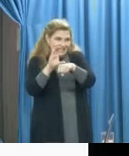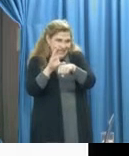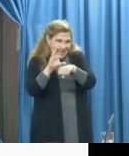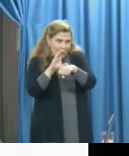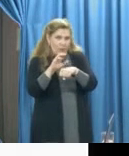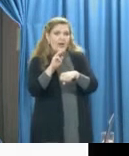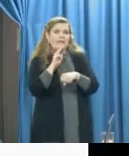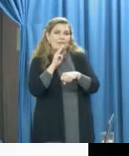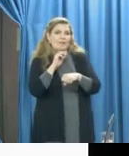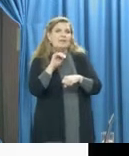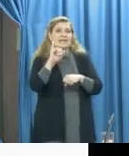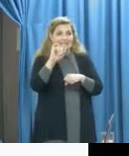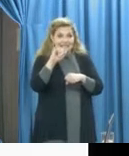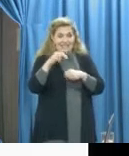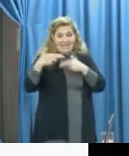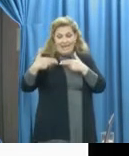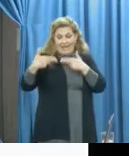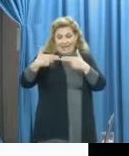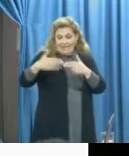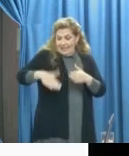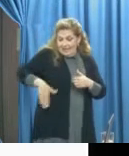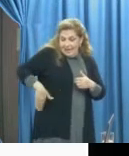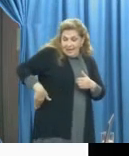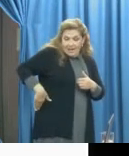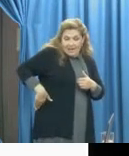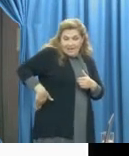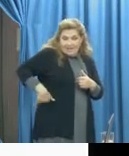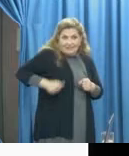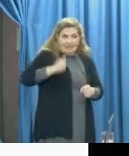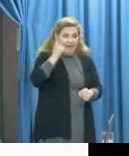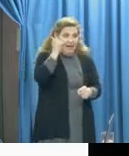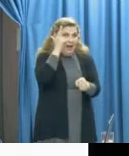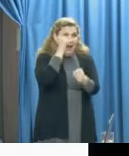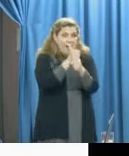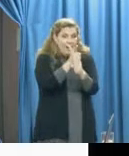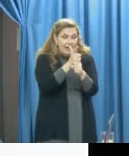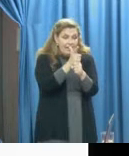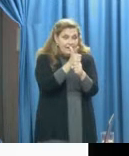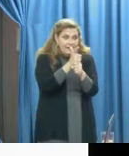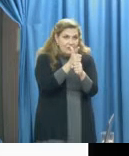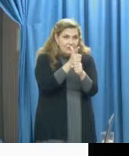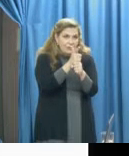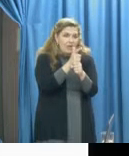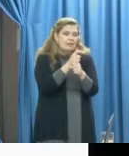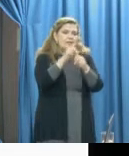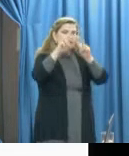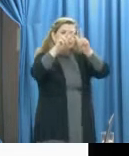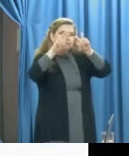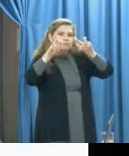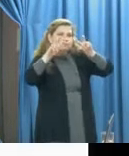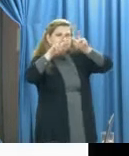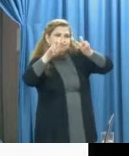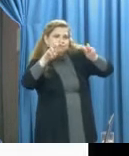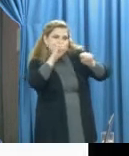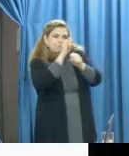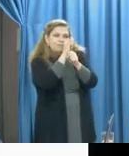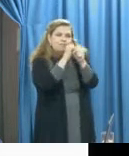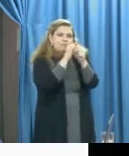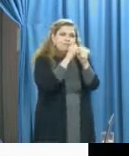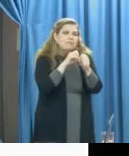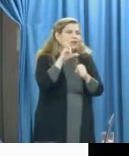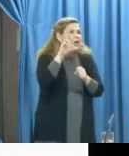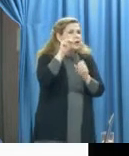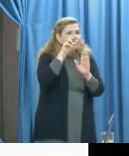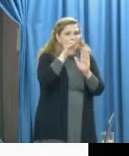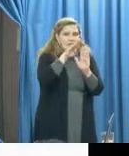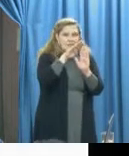Entonces, este tipo de herencia es muy reciente, bueno, unos añitos, que se descubrió y no es tampoco tan